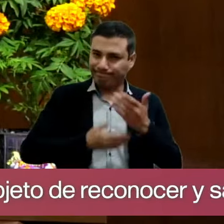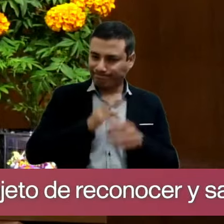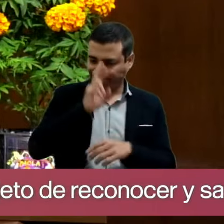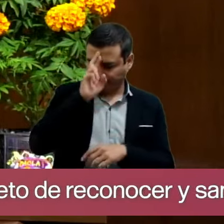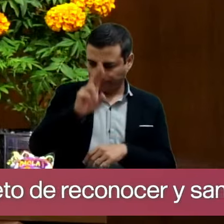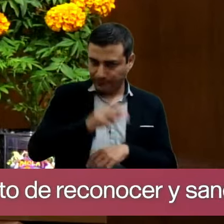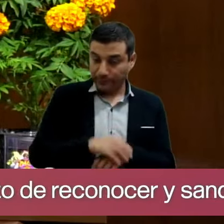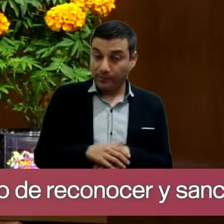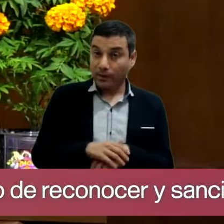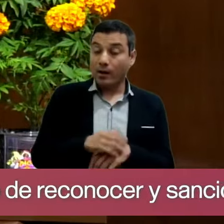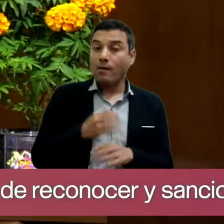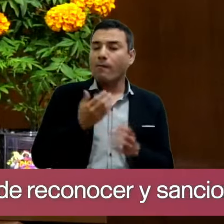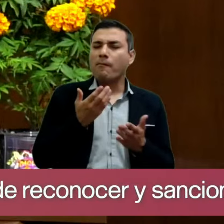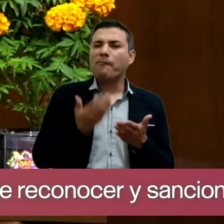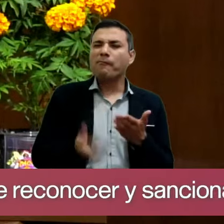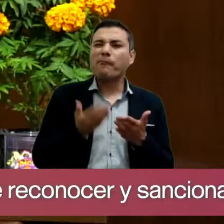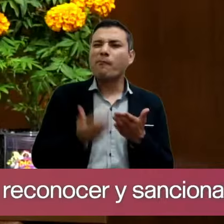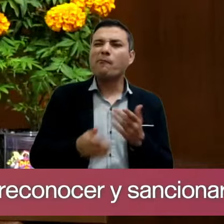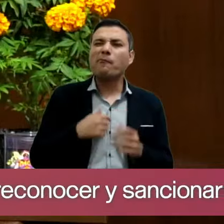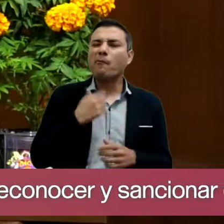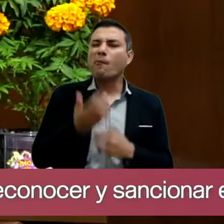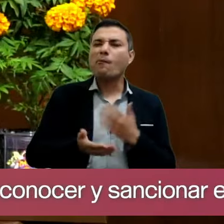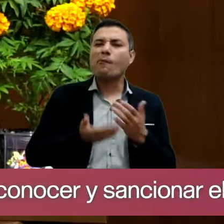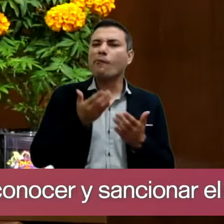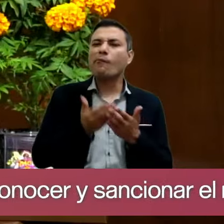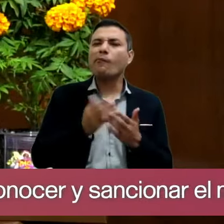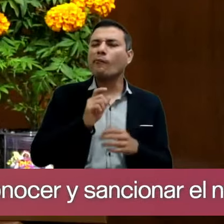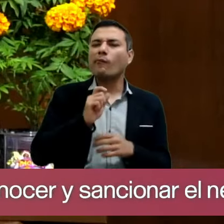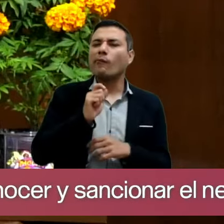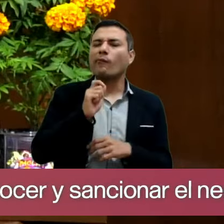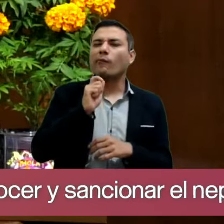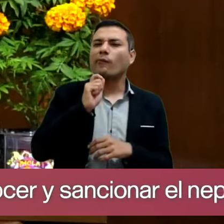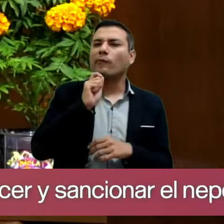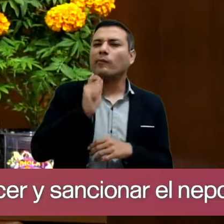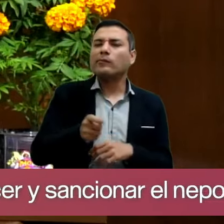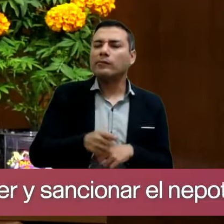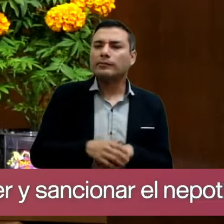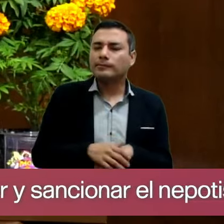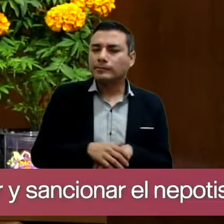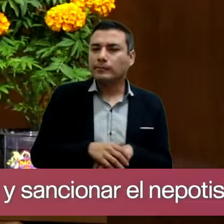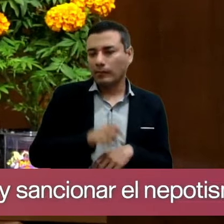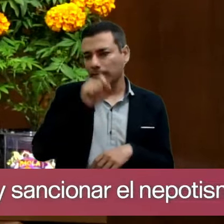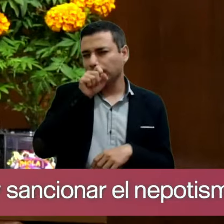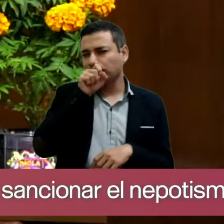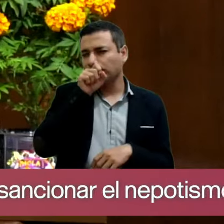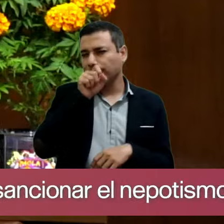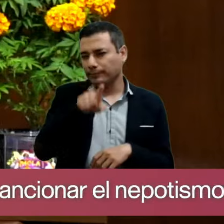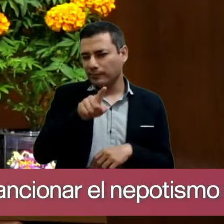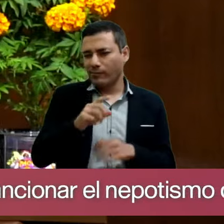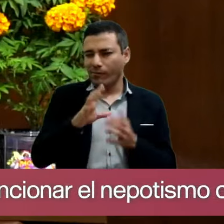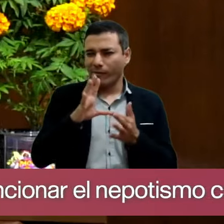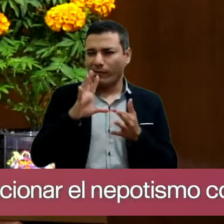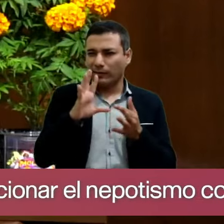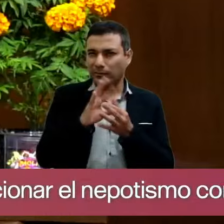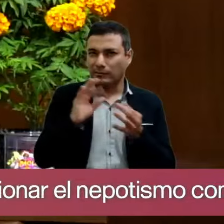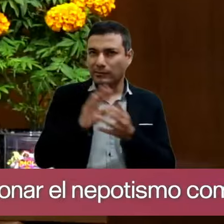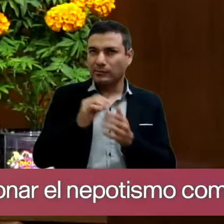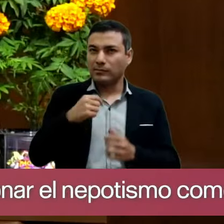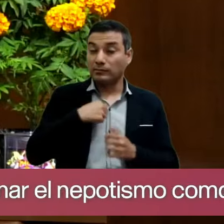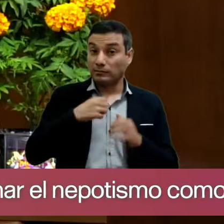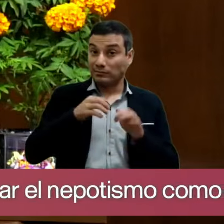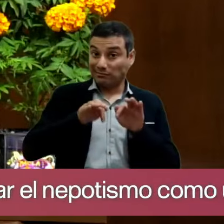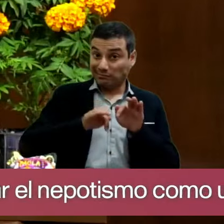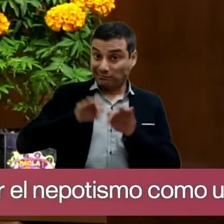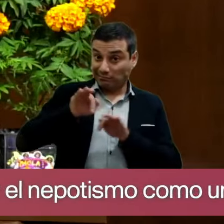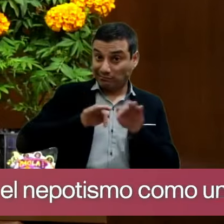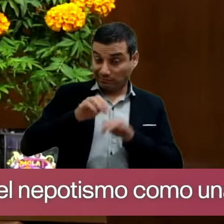la iniciativa que hoy presento es reiterativa en el sentido de que todo servidor público que cometa